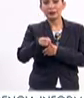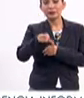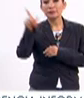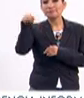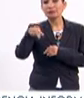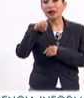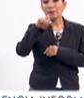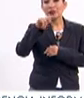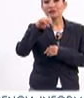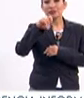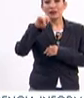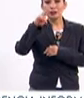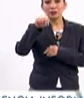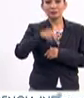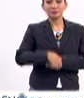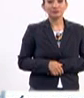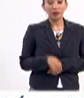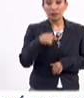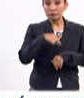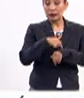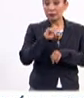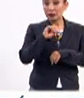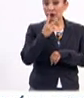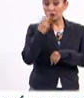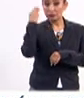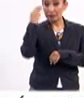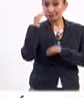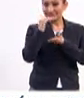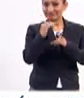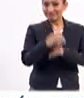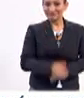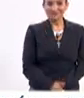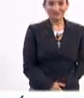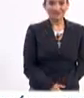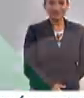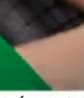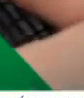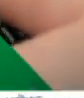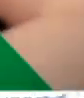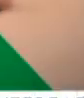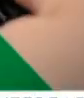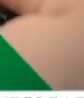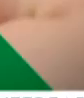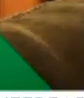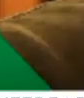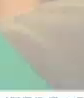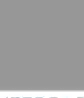www.televisioneducativa.gov.mx/capacitación. Tienes hasta el 22 de marzo.